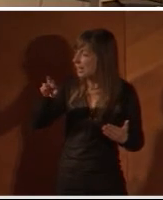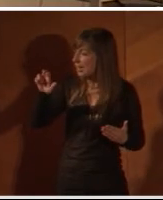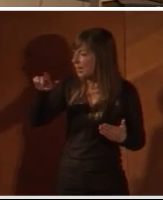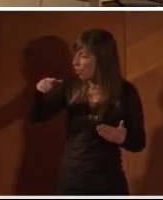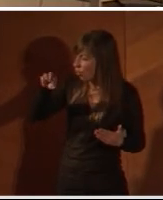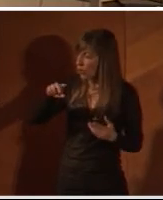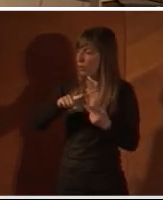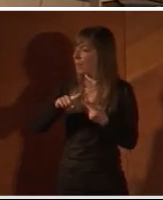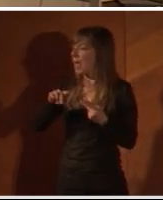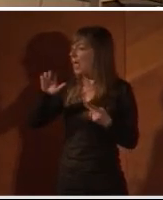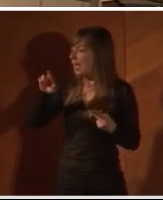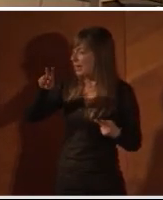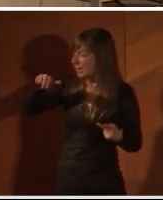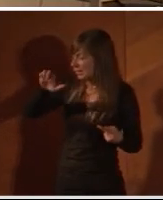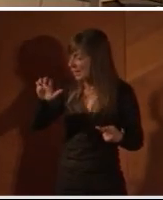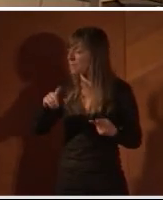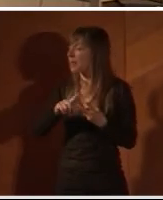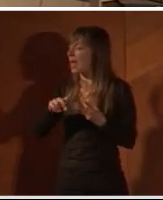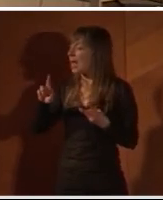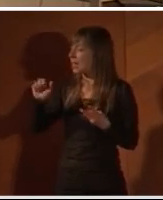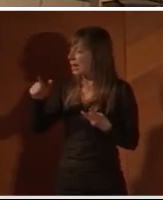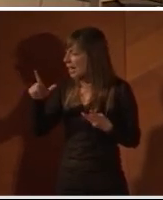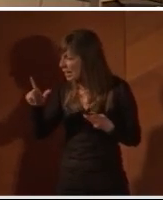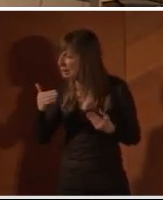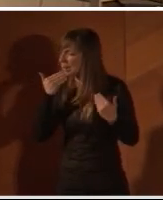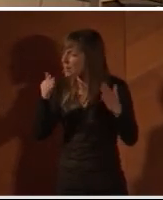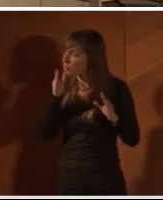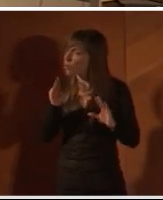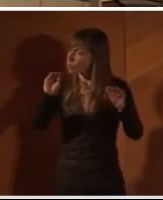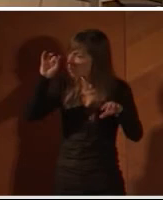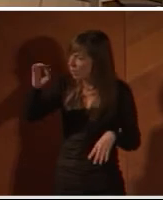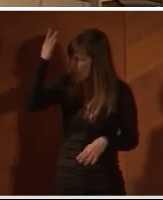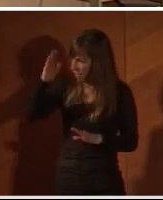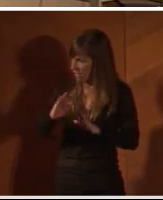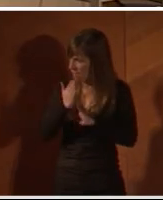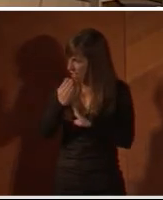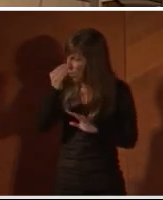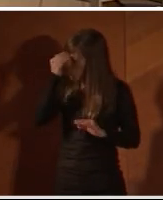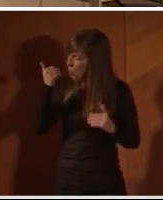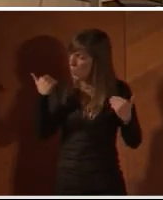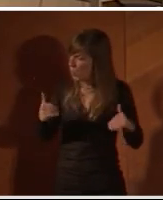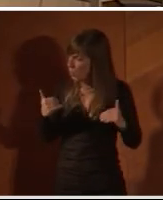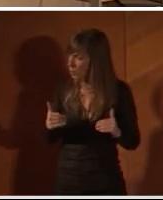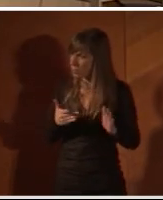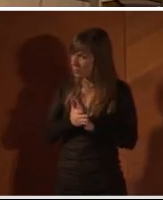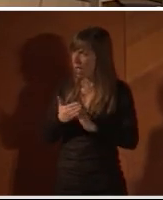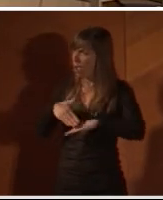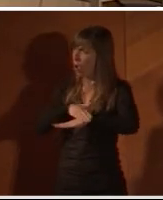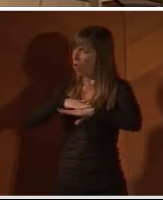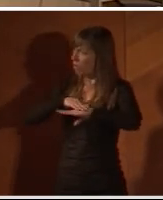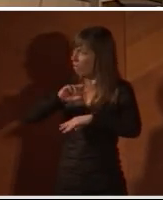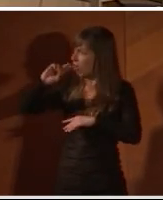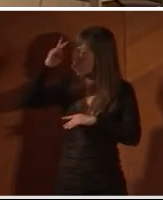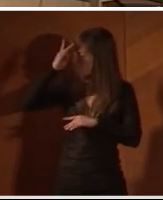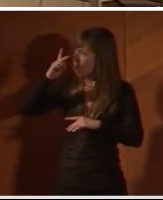Raquel, por esta iniciativa que yo creo que va a ser un hito en las formas de entender el gobierno, en las formas de entender